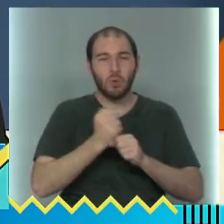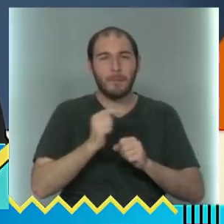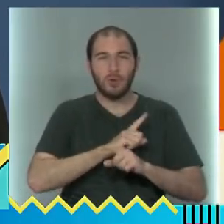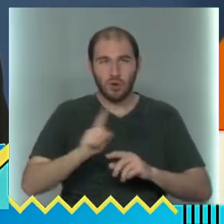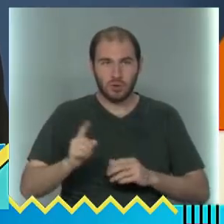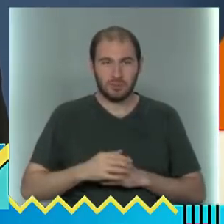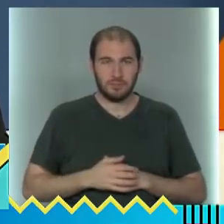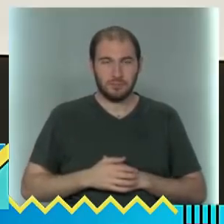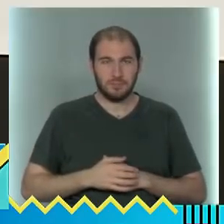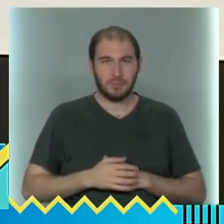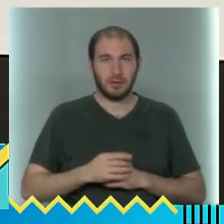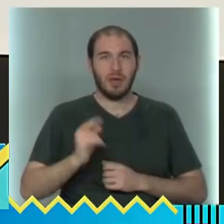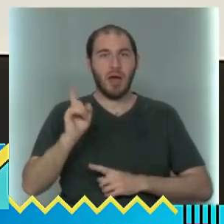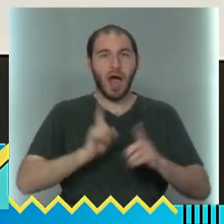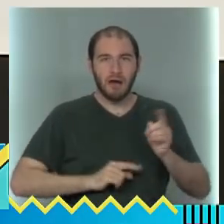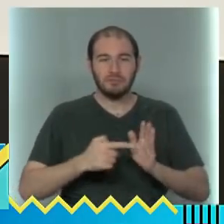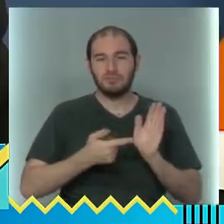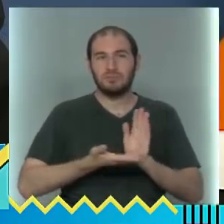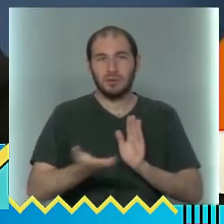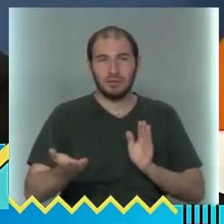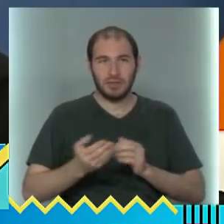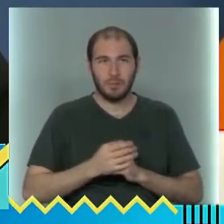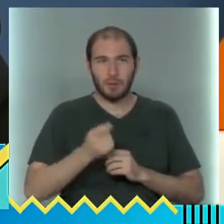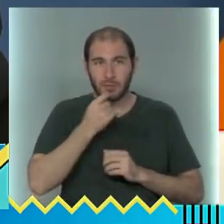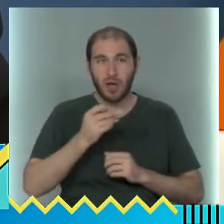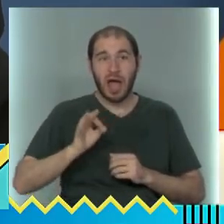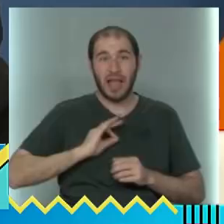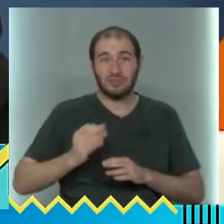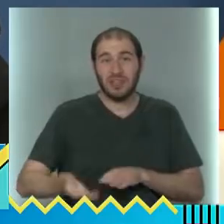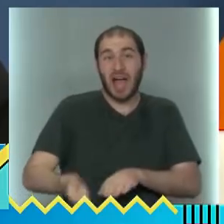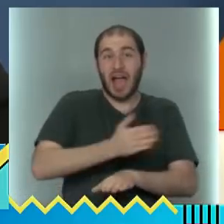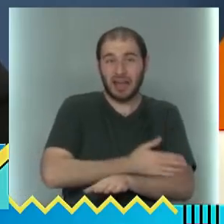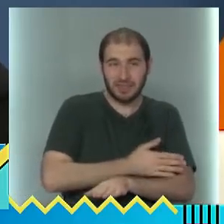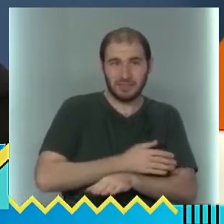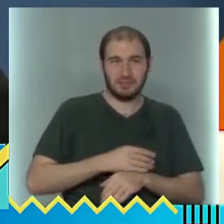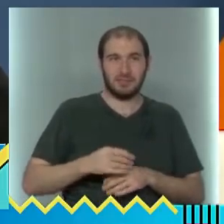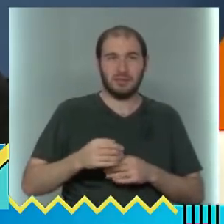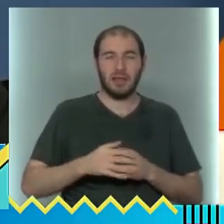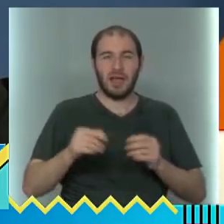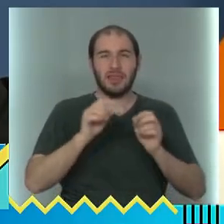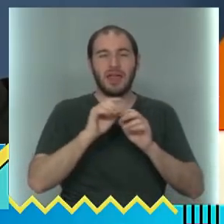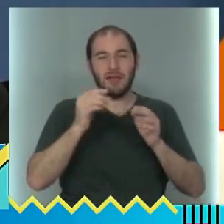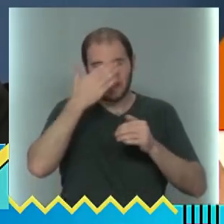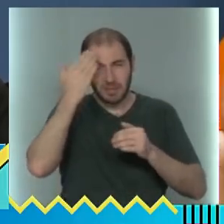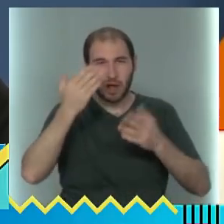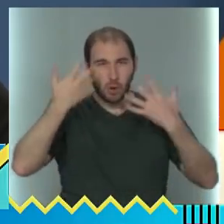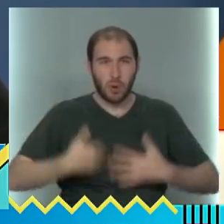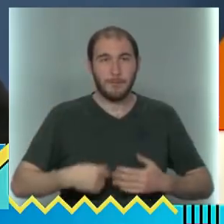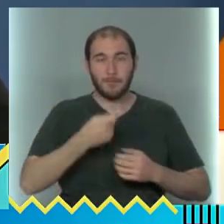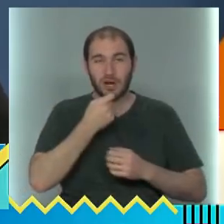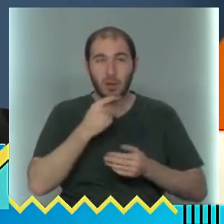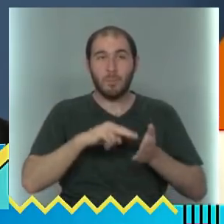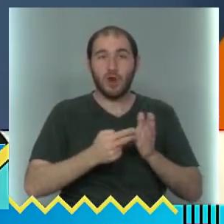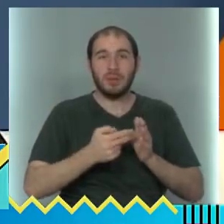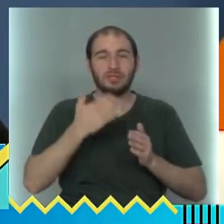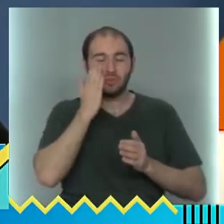de la enfermedad, que muchas veces se manifiestan años antes que el cuadro clínico motor, como por ejemplo el